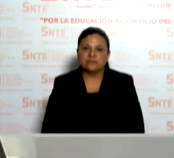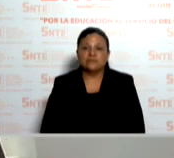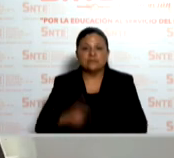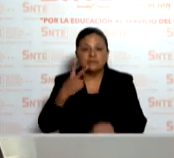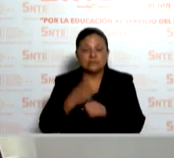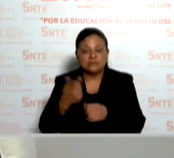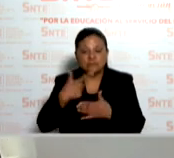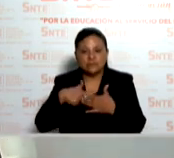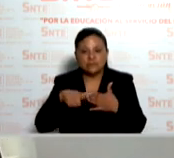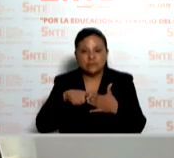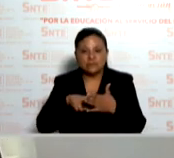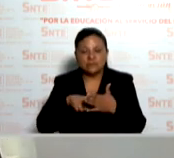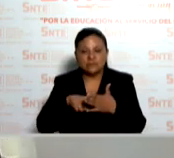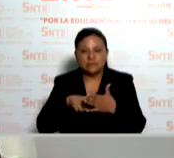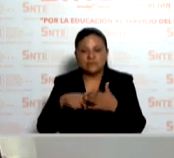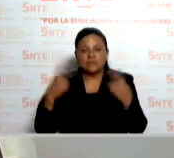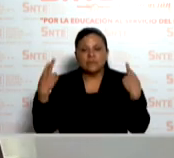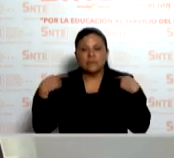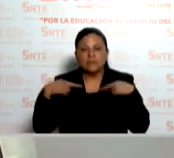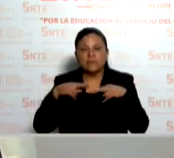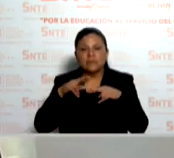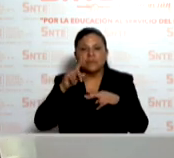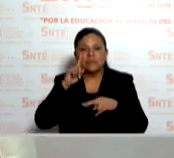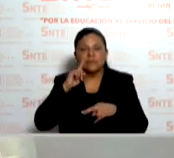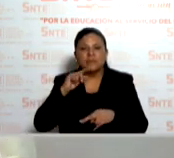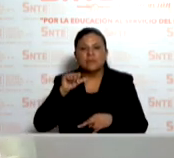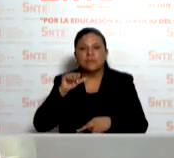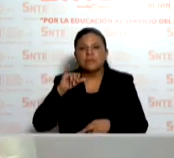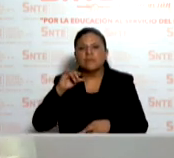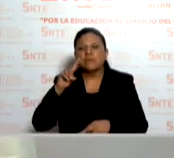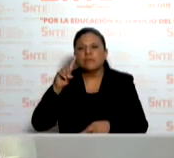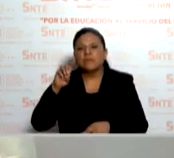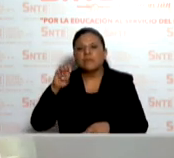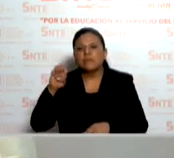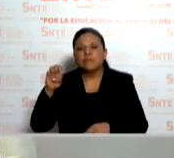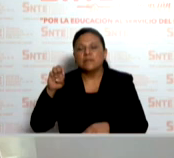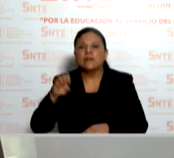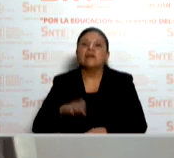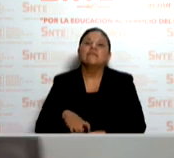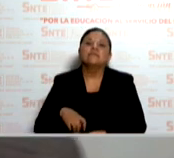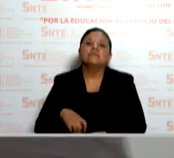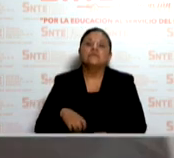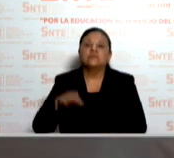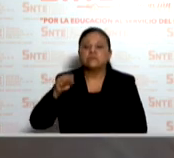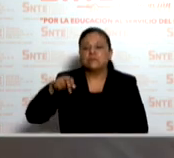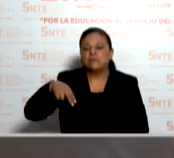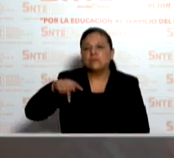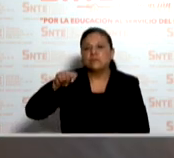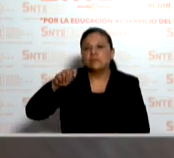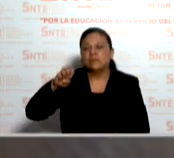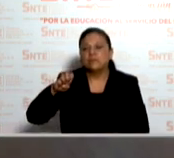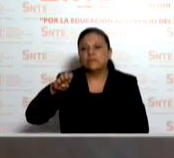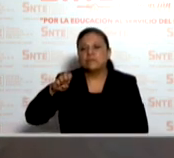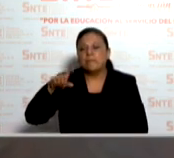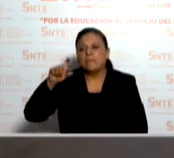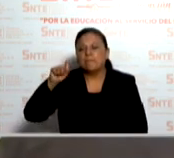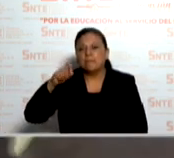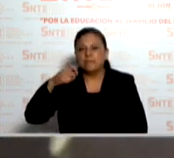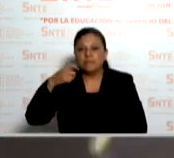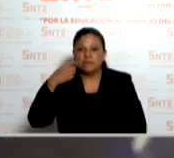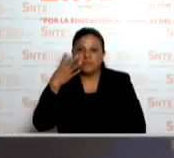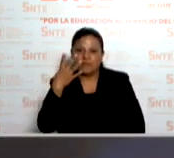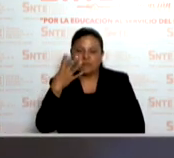Segundo lugar, profesora Aide Medel de Gante, sección 24 del Estado de